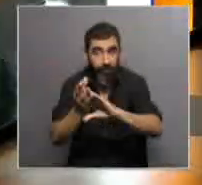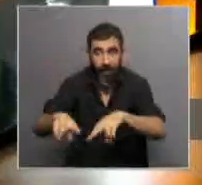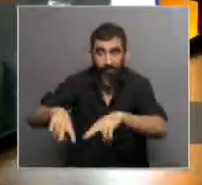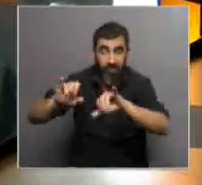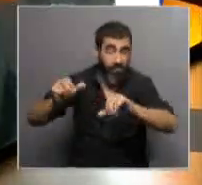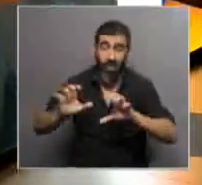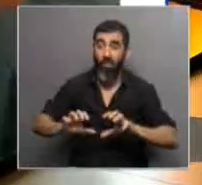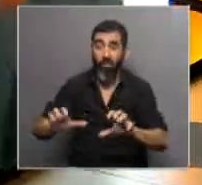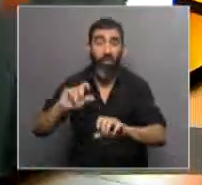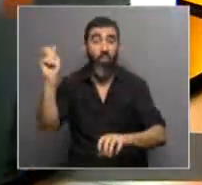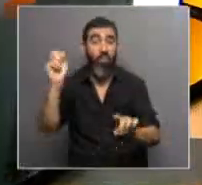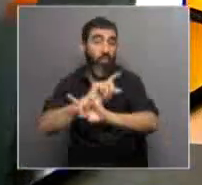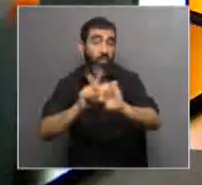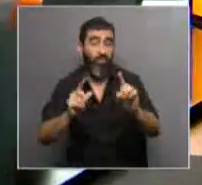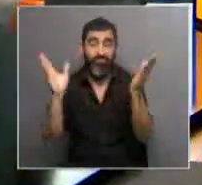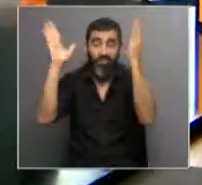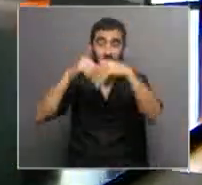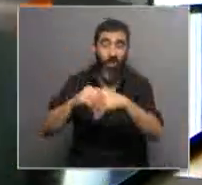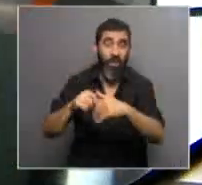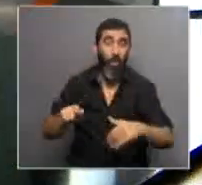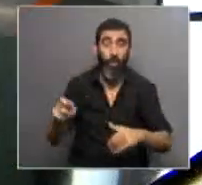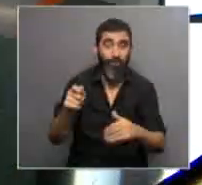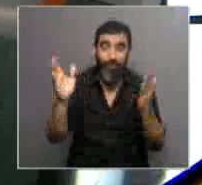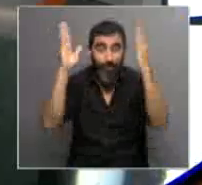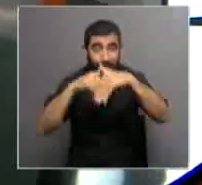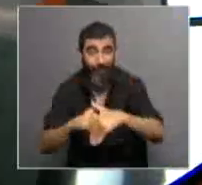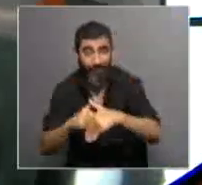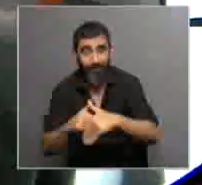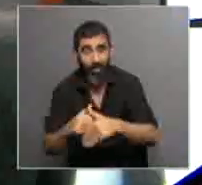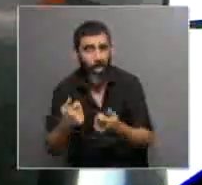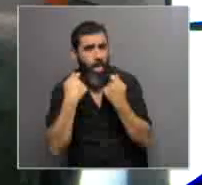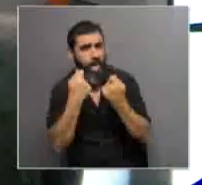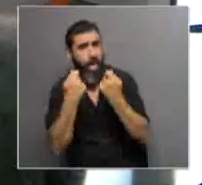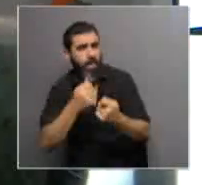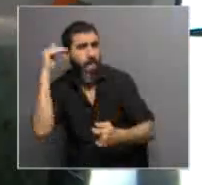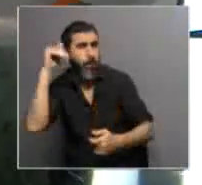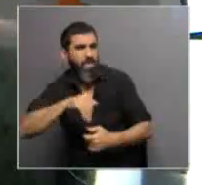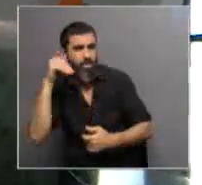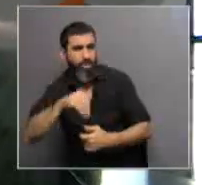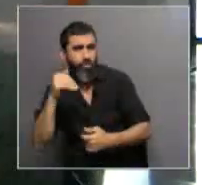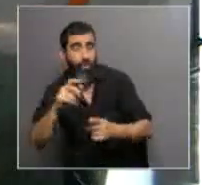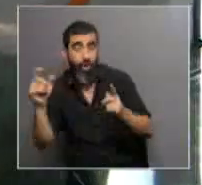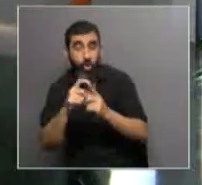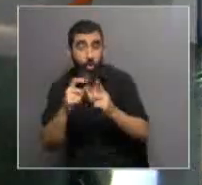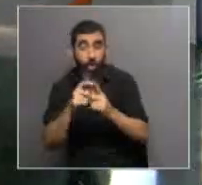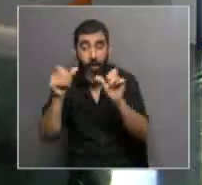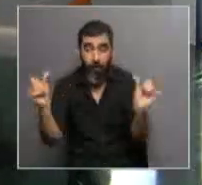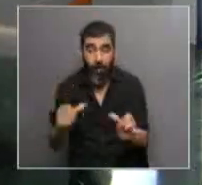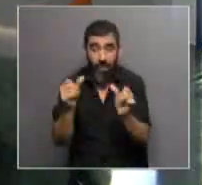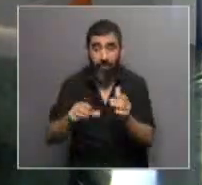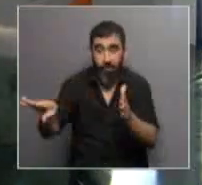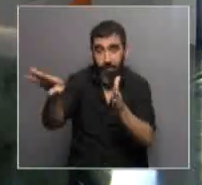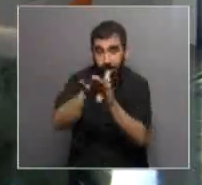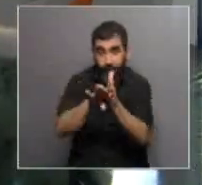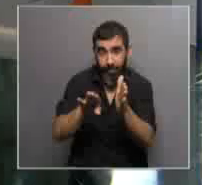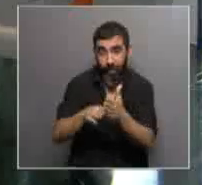funcionario público con lo cual no les dieron y hacer escenario entonces se gastar millones dólares para hacer una escollera pero no